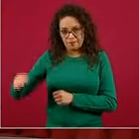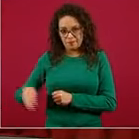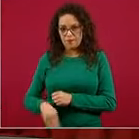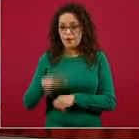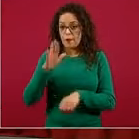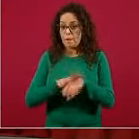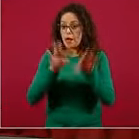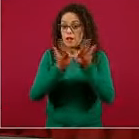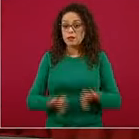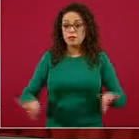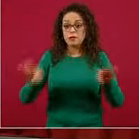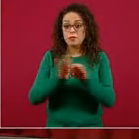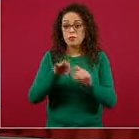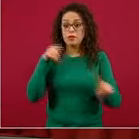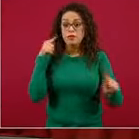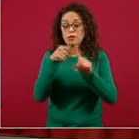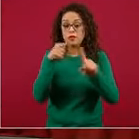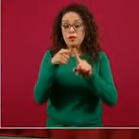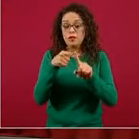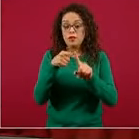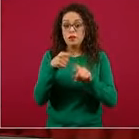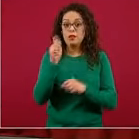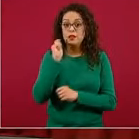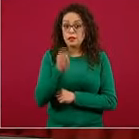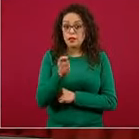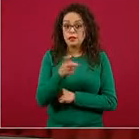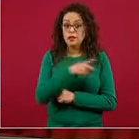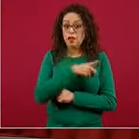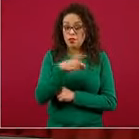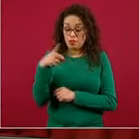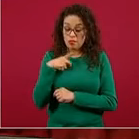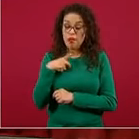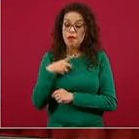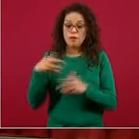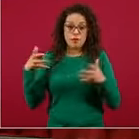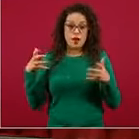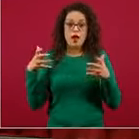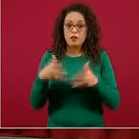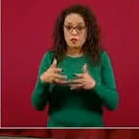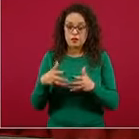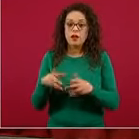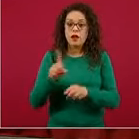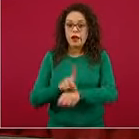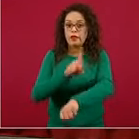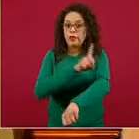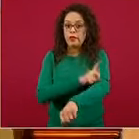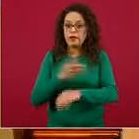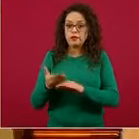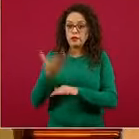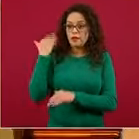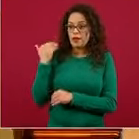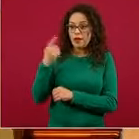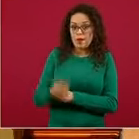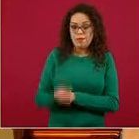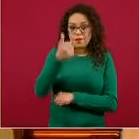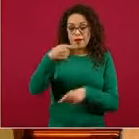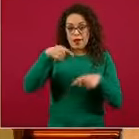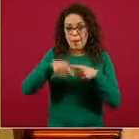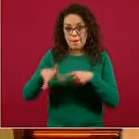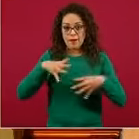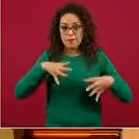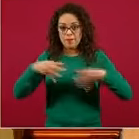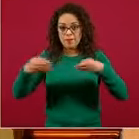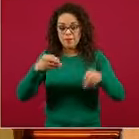importante, la que ha destacado y la que se ha implementado desde un principio de la epidemia es